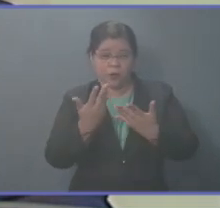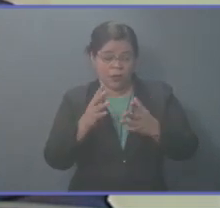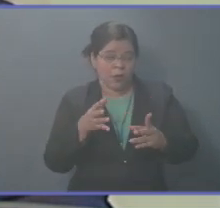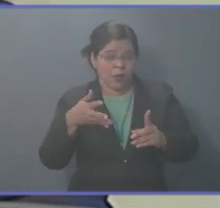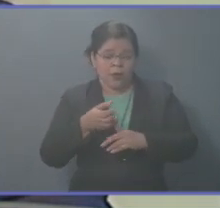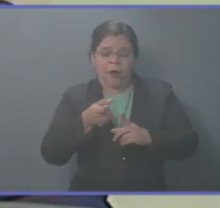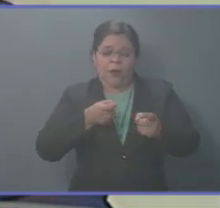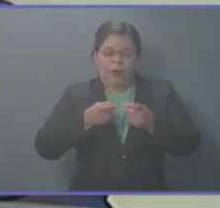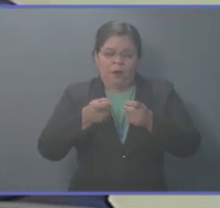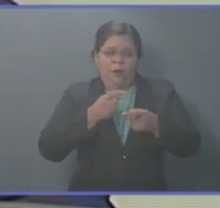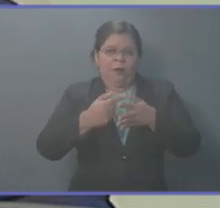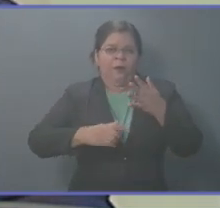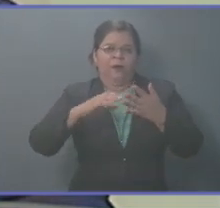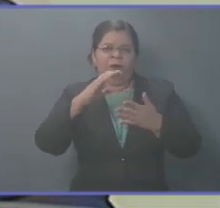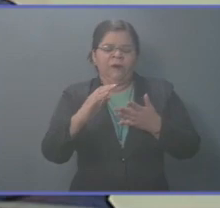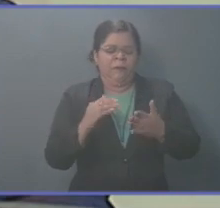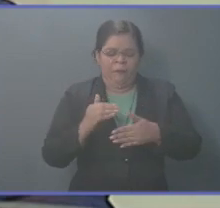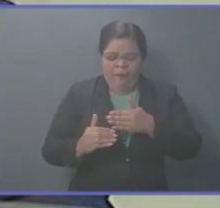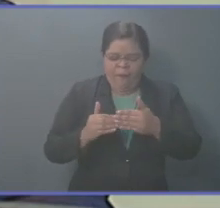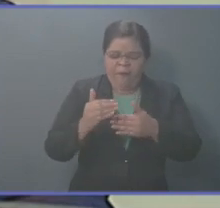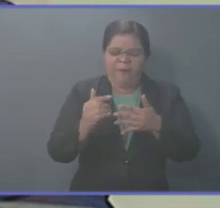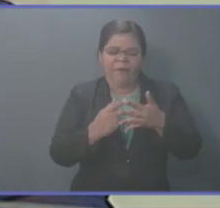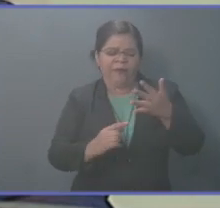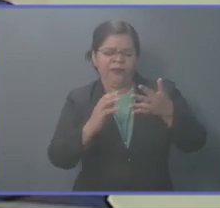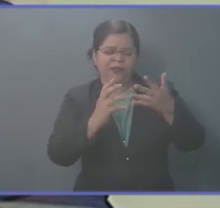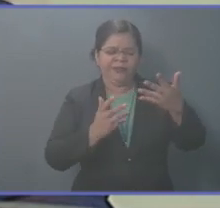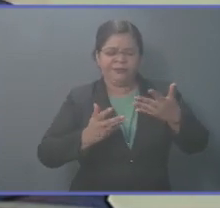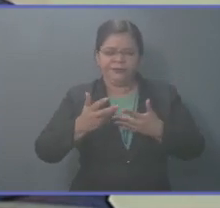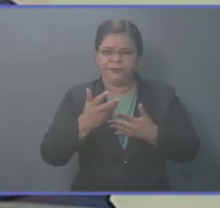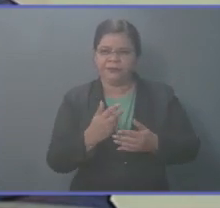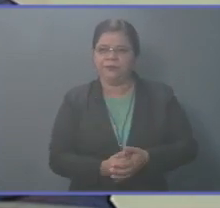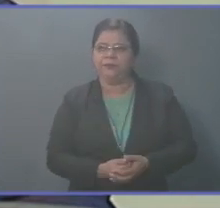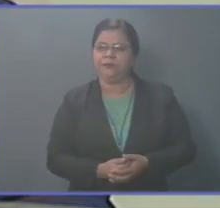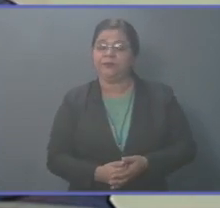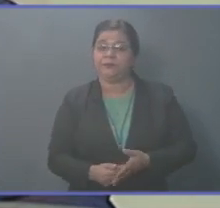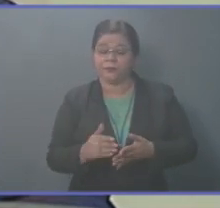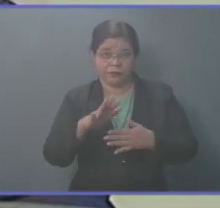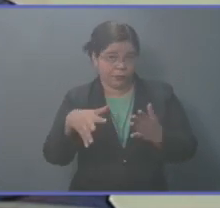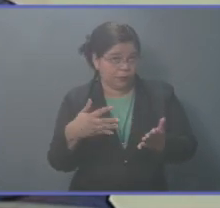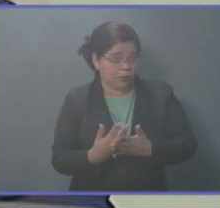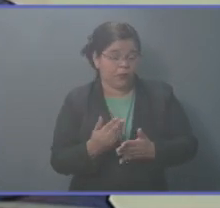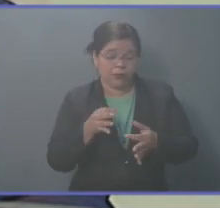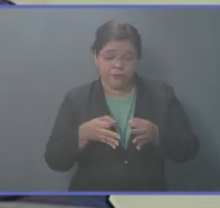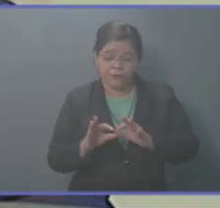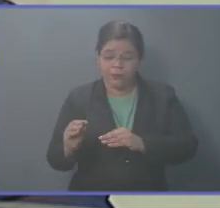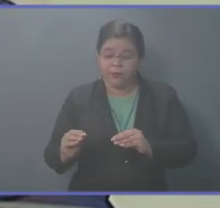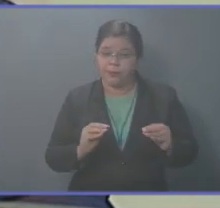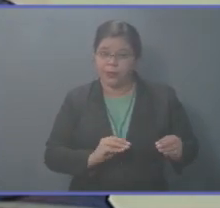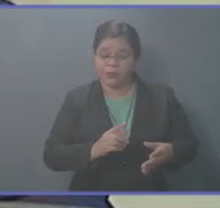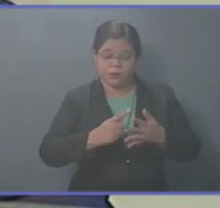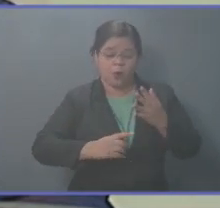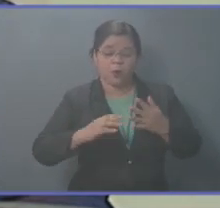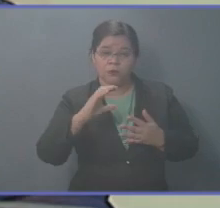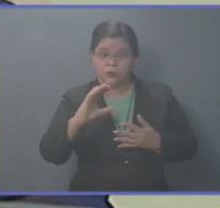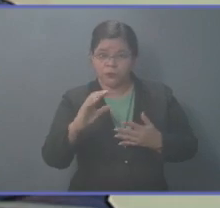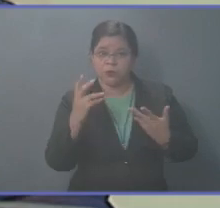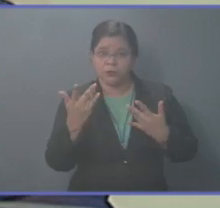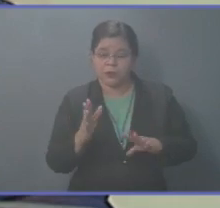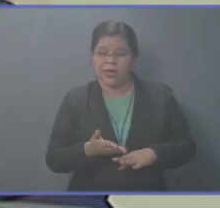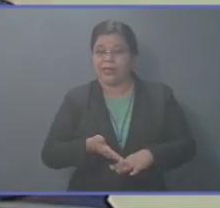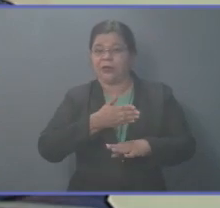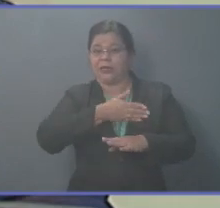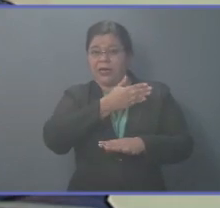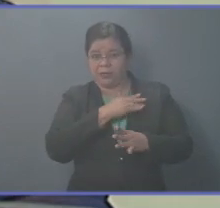control constitucional en el proceso de inconstitucionalidad. Los actos de aplicación directa de la Constitución, que son aquellos